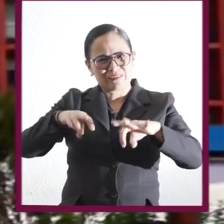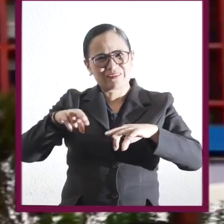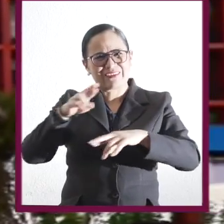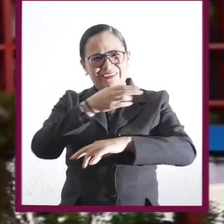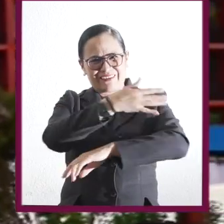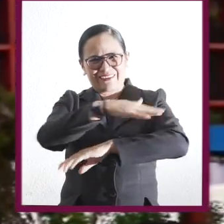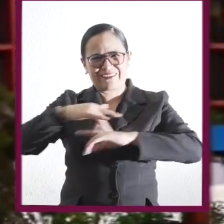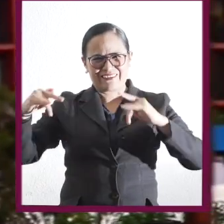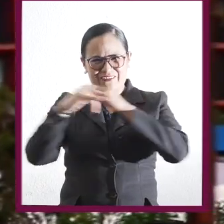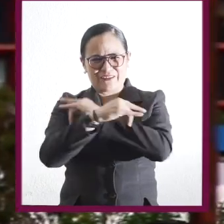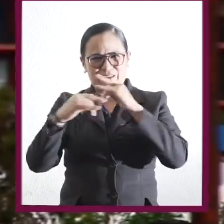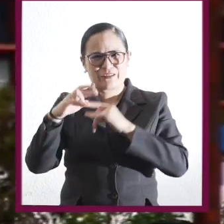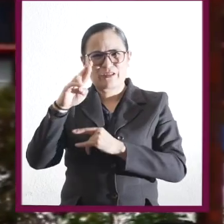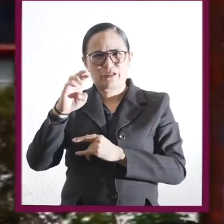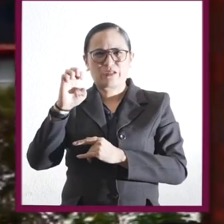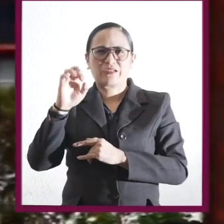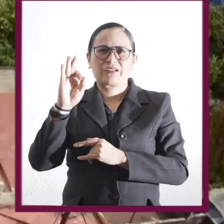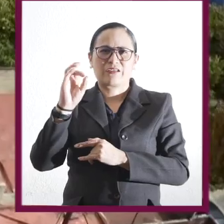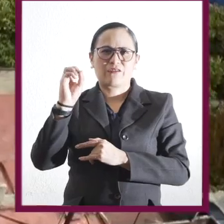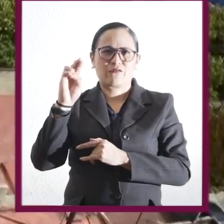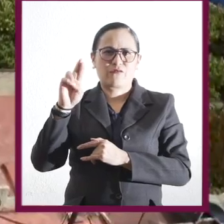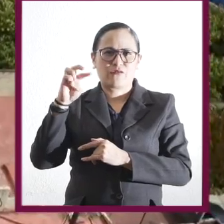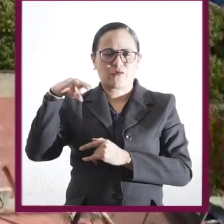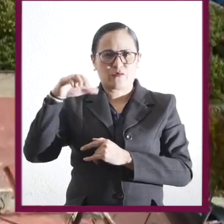que caracterizan al Paseo de la Reforma.